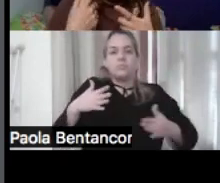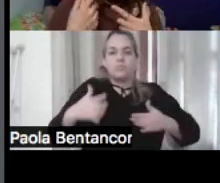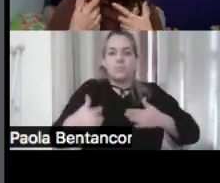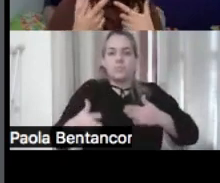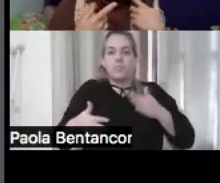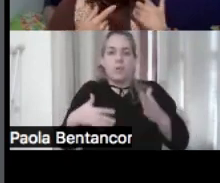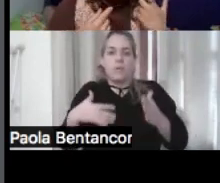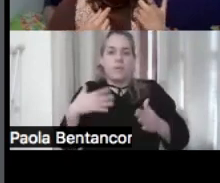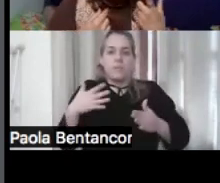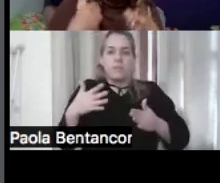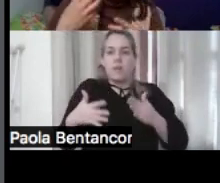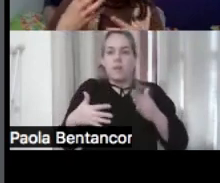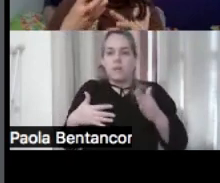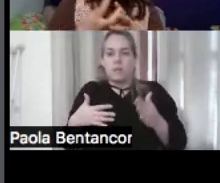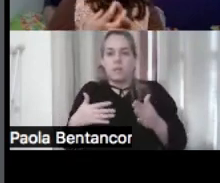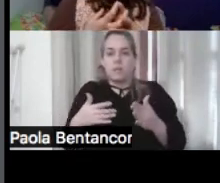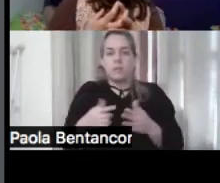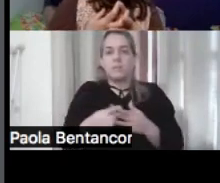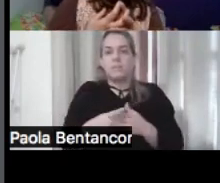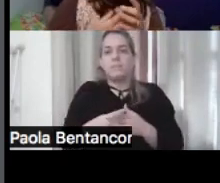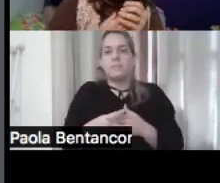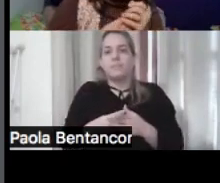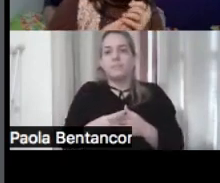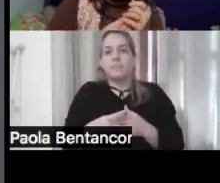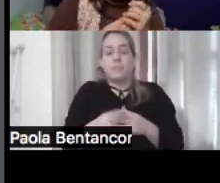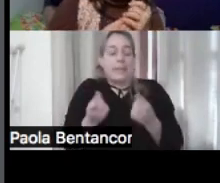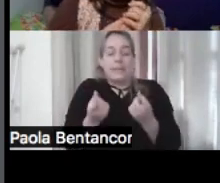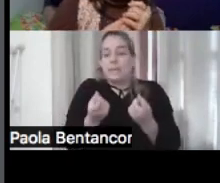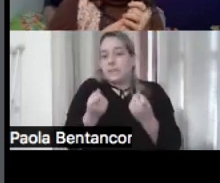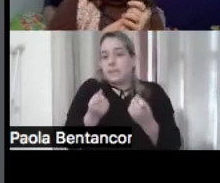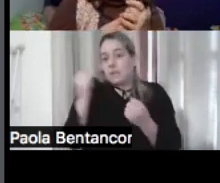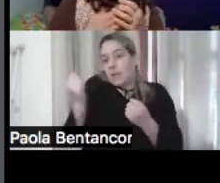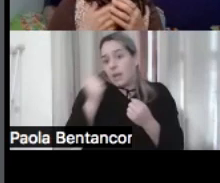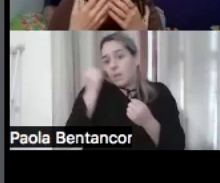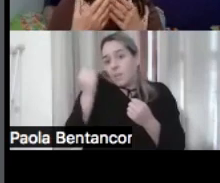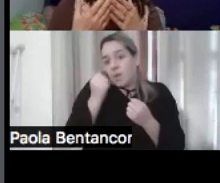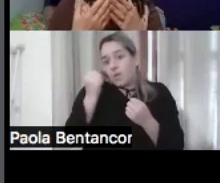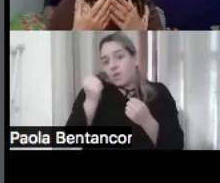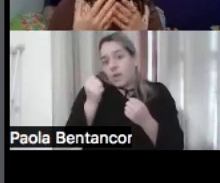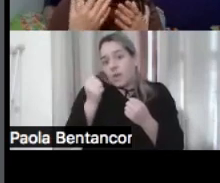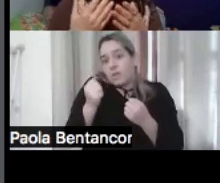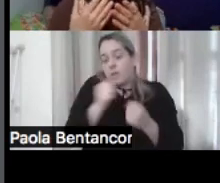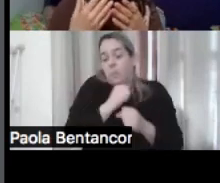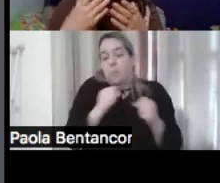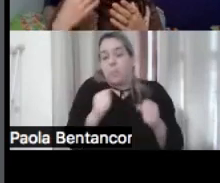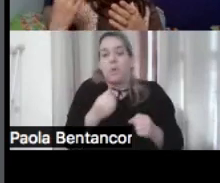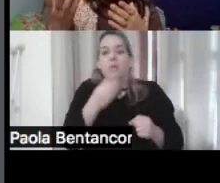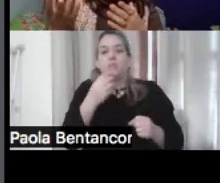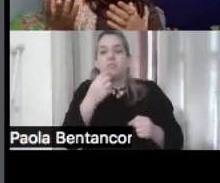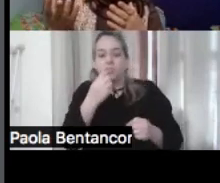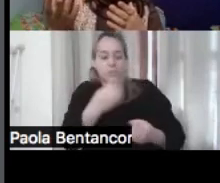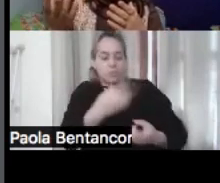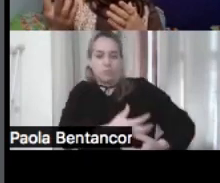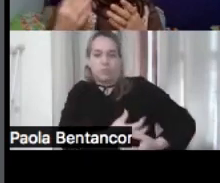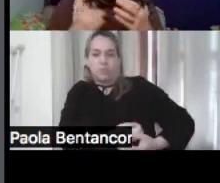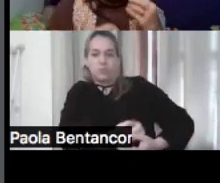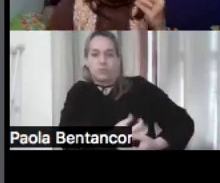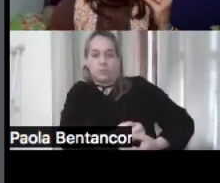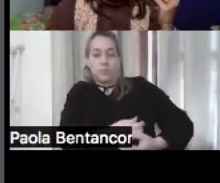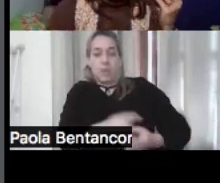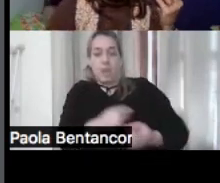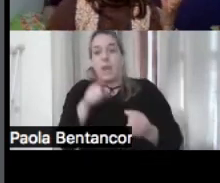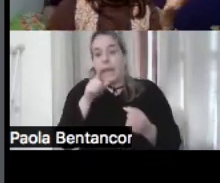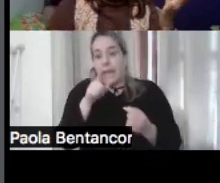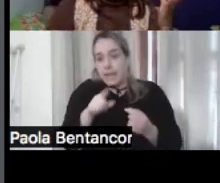de todos los fenómenos que se tienen que dar al momento de lactar. Esto puede ocurrir tanto del lado del bebé o de